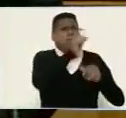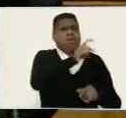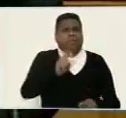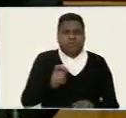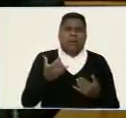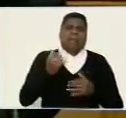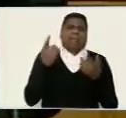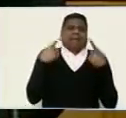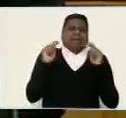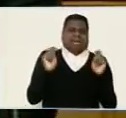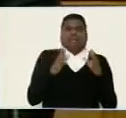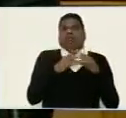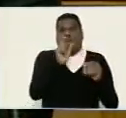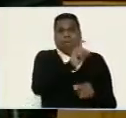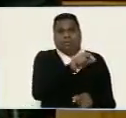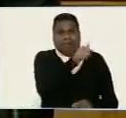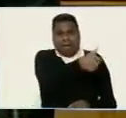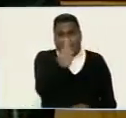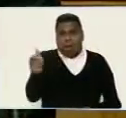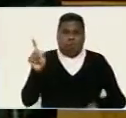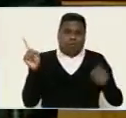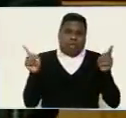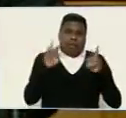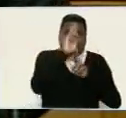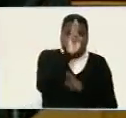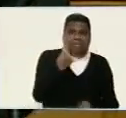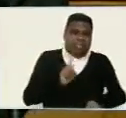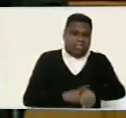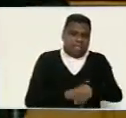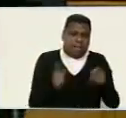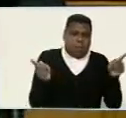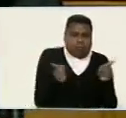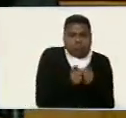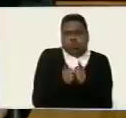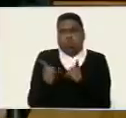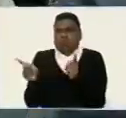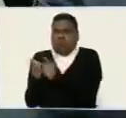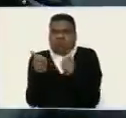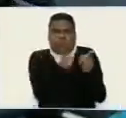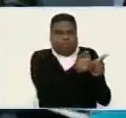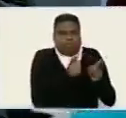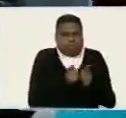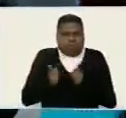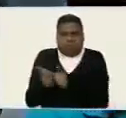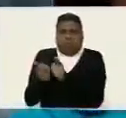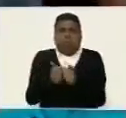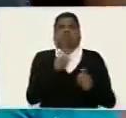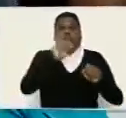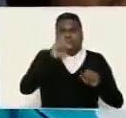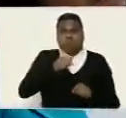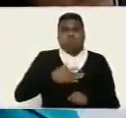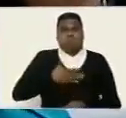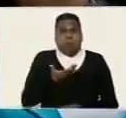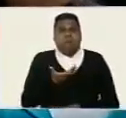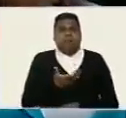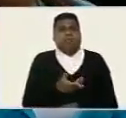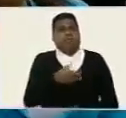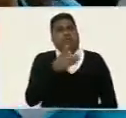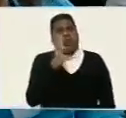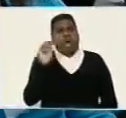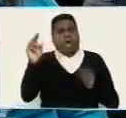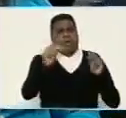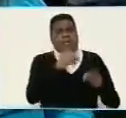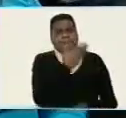ocurra. Si respetamos los tiempos. Si respetamos los tiempos. Yo he hablado con el